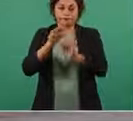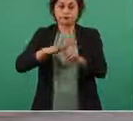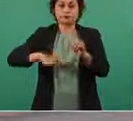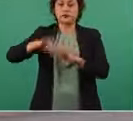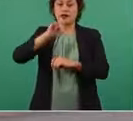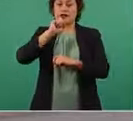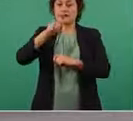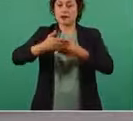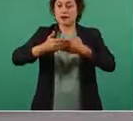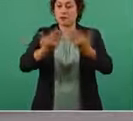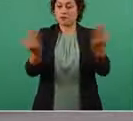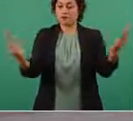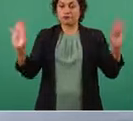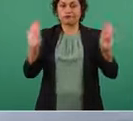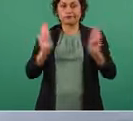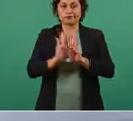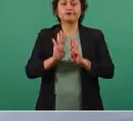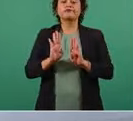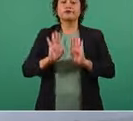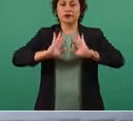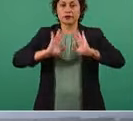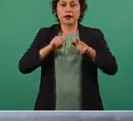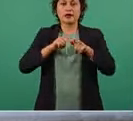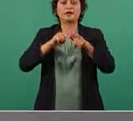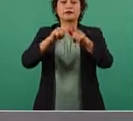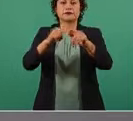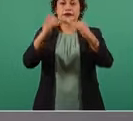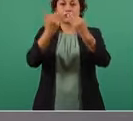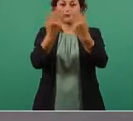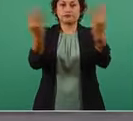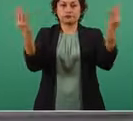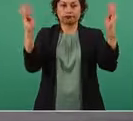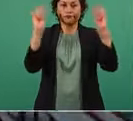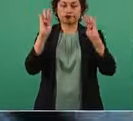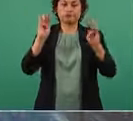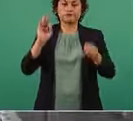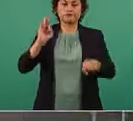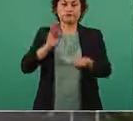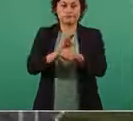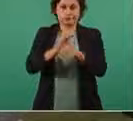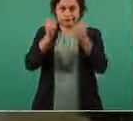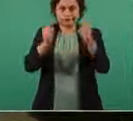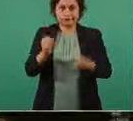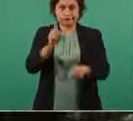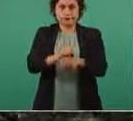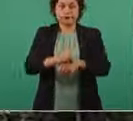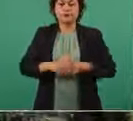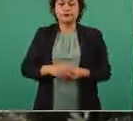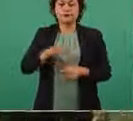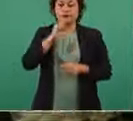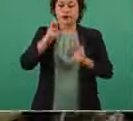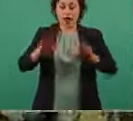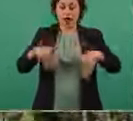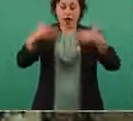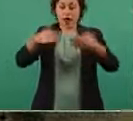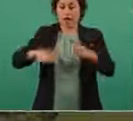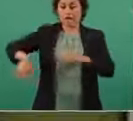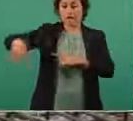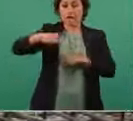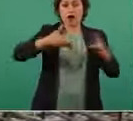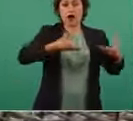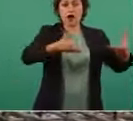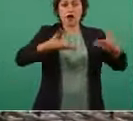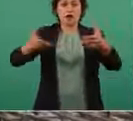se efectúan los trabajos de colocación de la reja galvanizada con picos de seguridad. En la interconexión vial, tramo